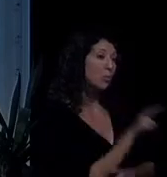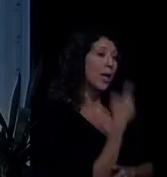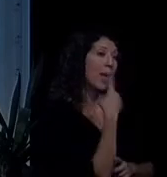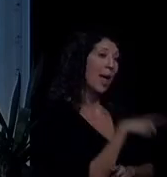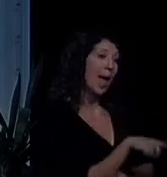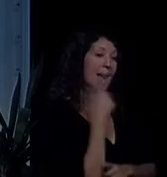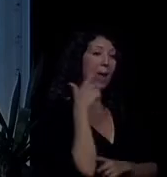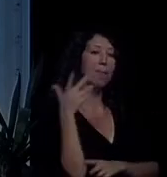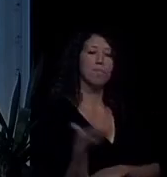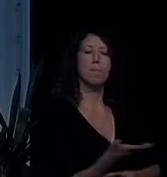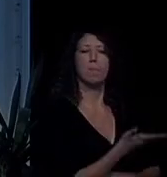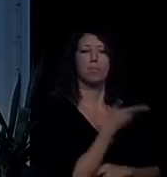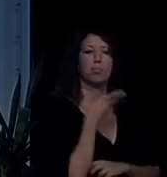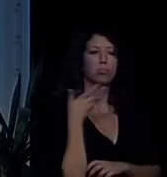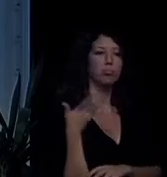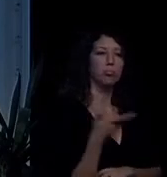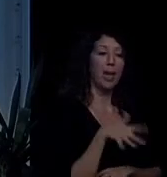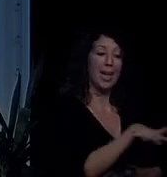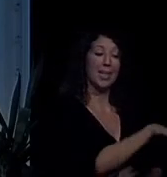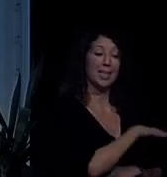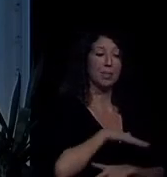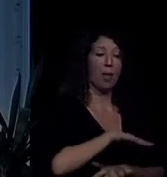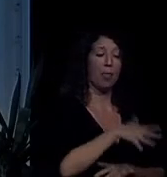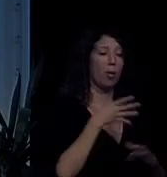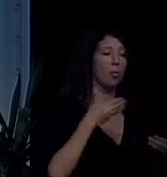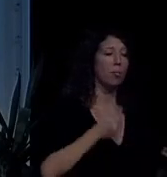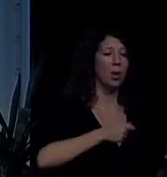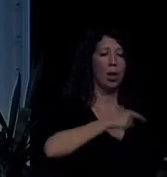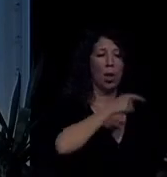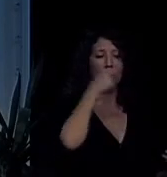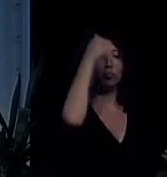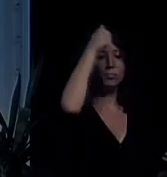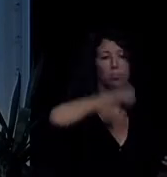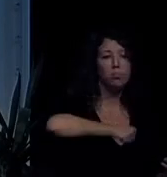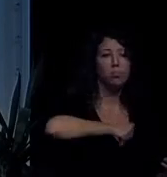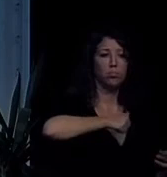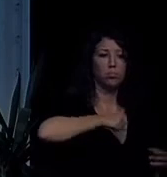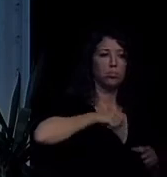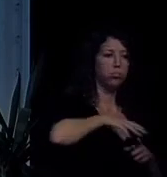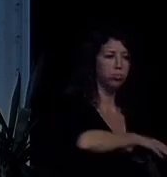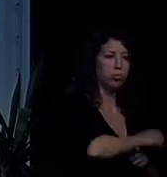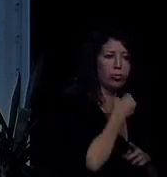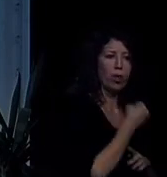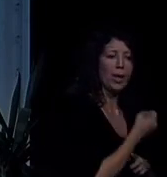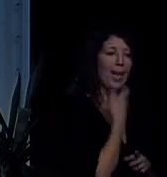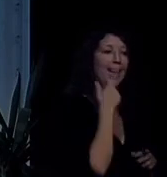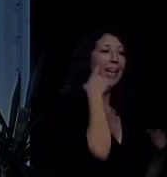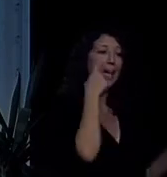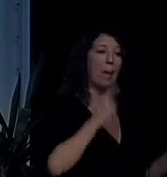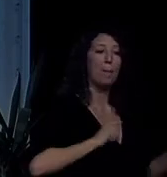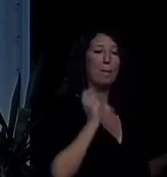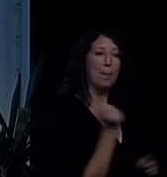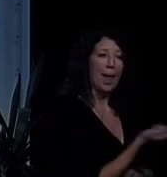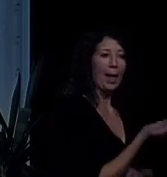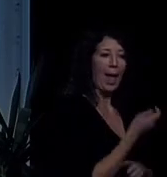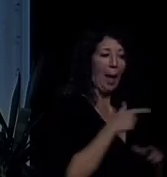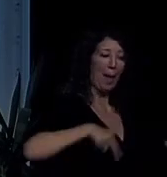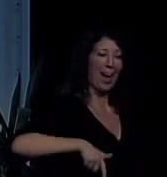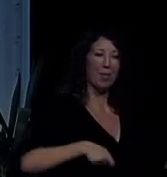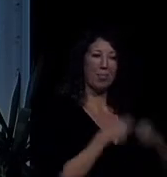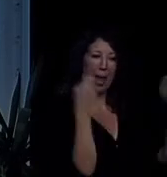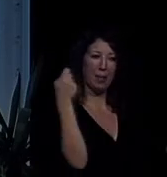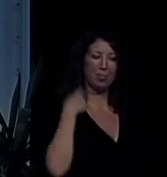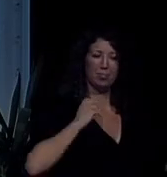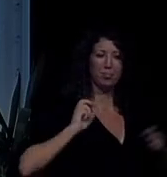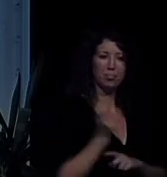frente a una violencia de un espacio superpatriarcal, las pegan, las intentan romper la pancarta, etcétera, ¿no? Para mí